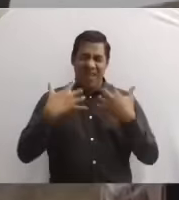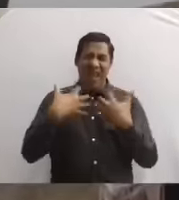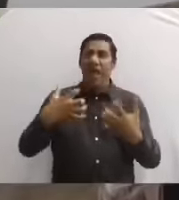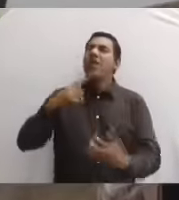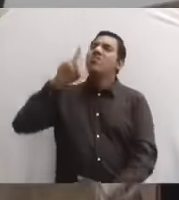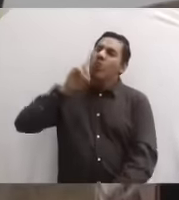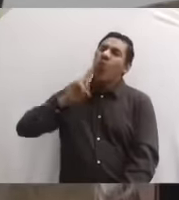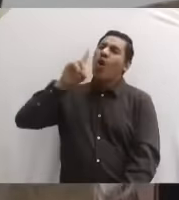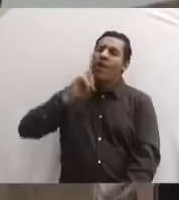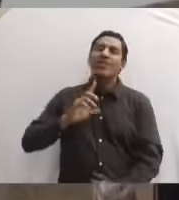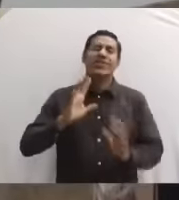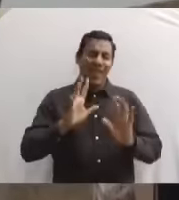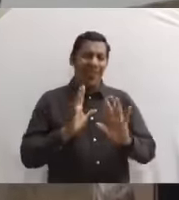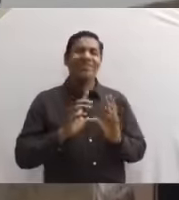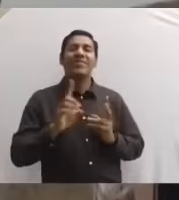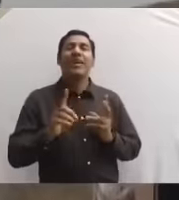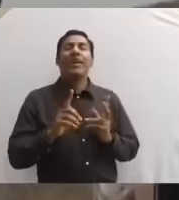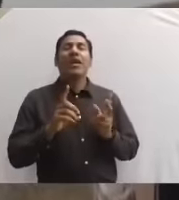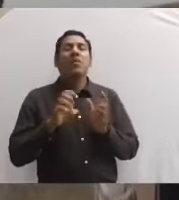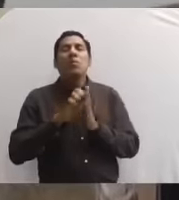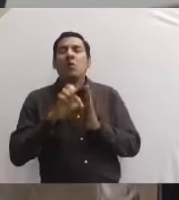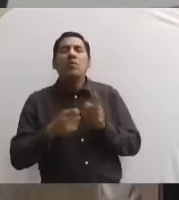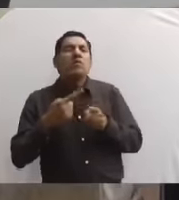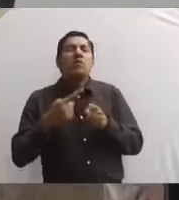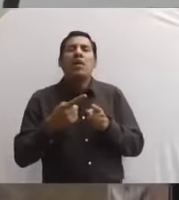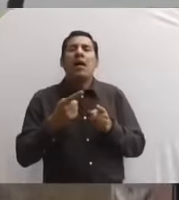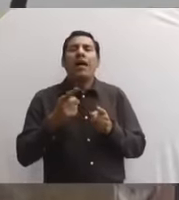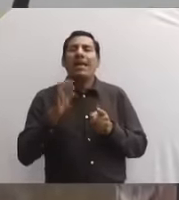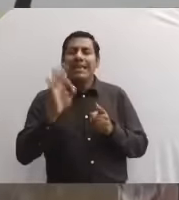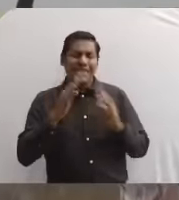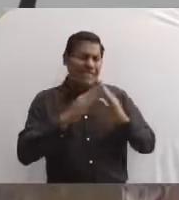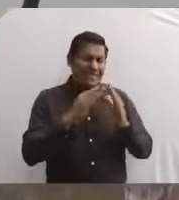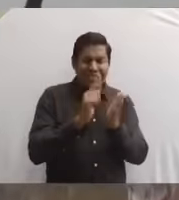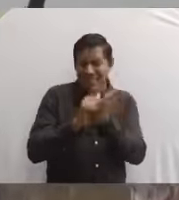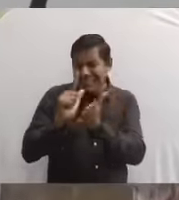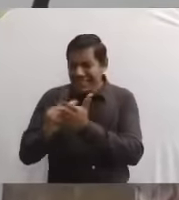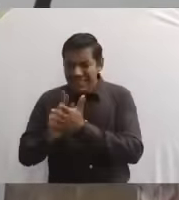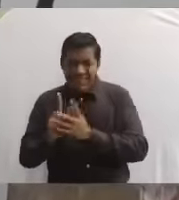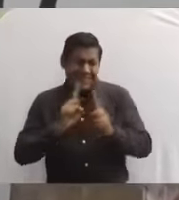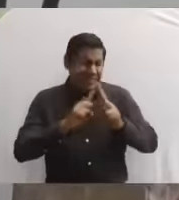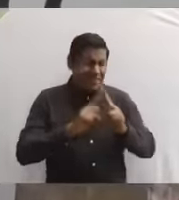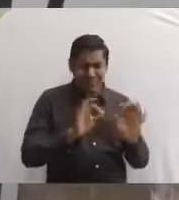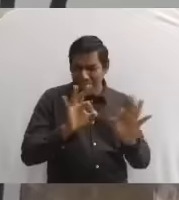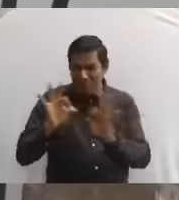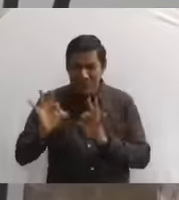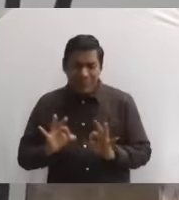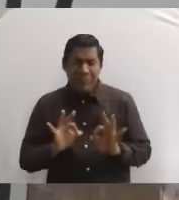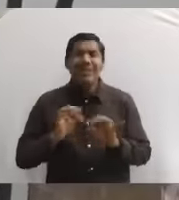¿Quién pase lo que pase, trabaja para que la casa esté bien, esté limpia?